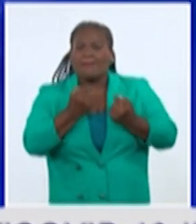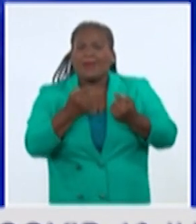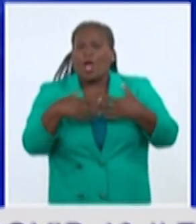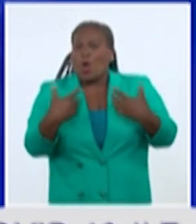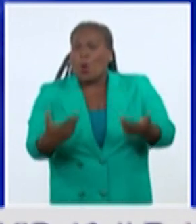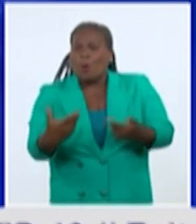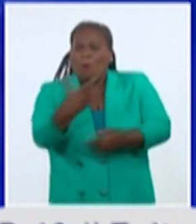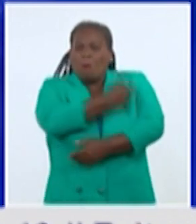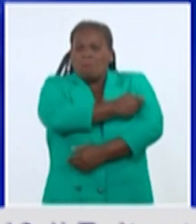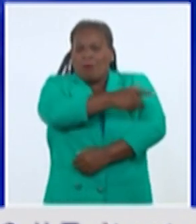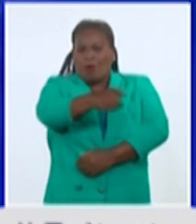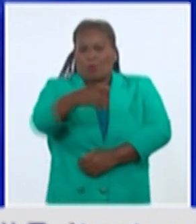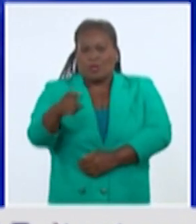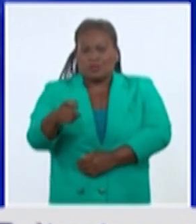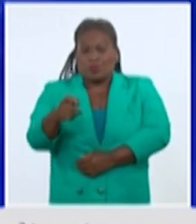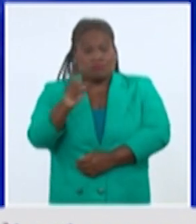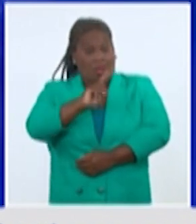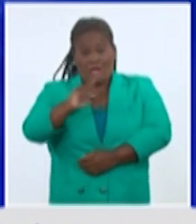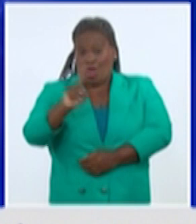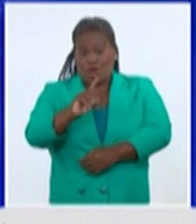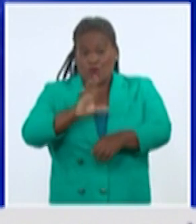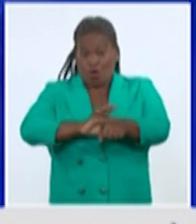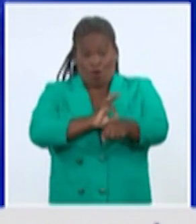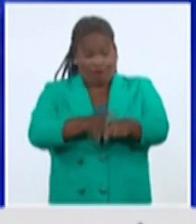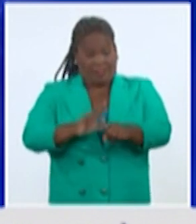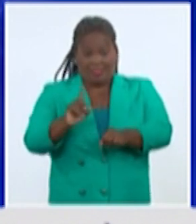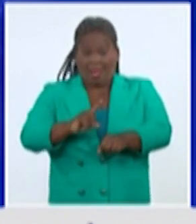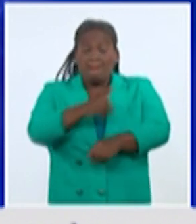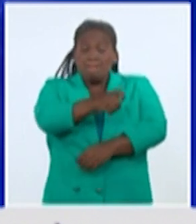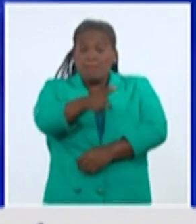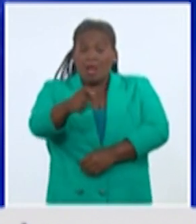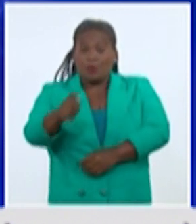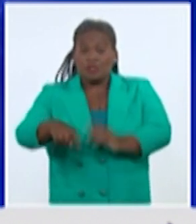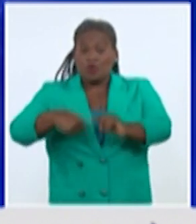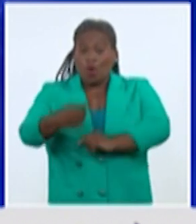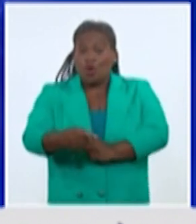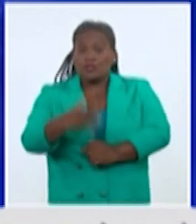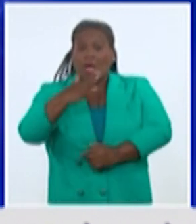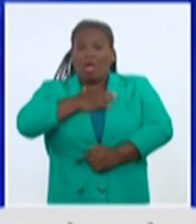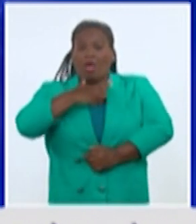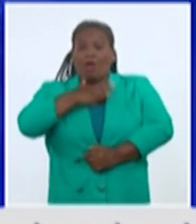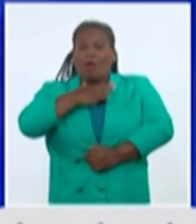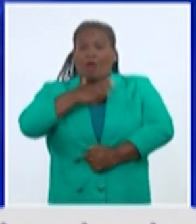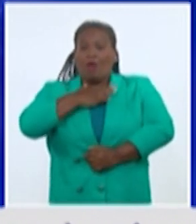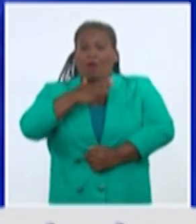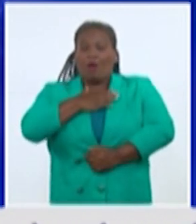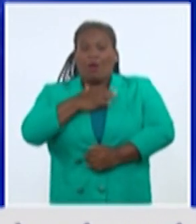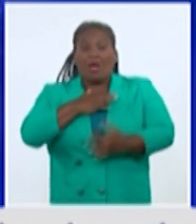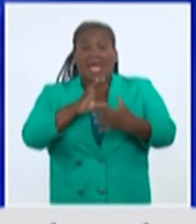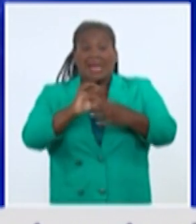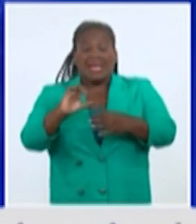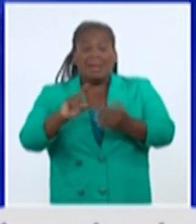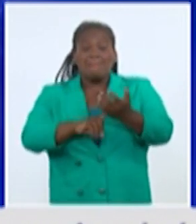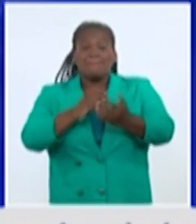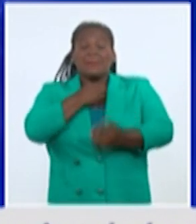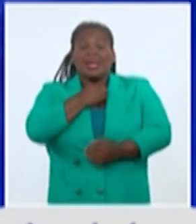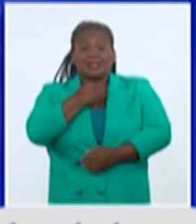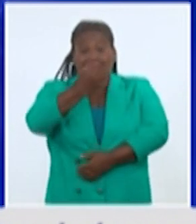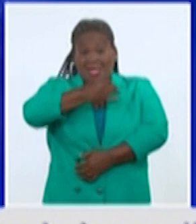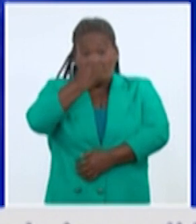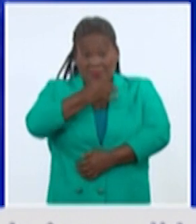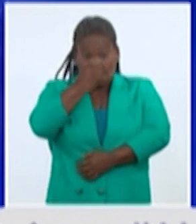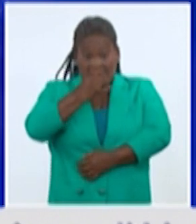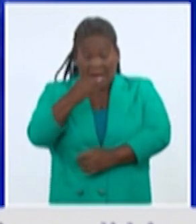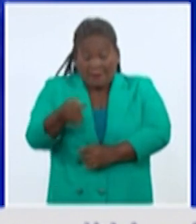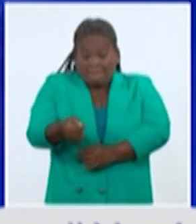vacunación no anti-COVID-19, sino sobre la vacunación antigripal. Y anunciaba que próximamente los adultos